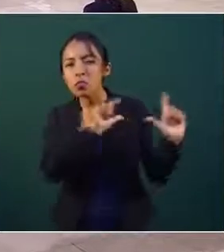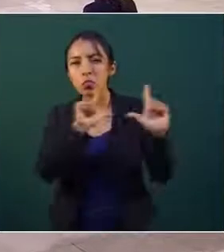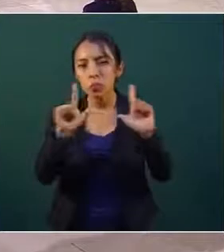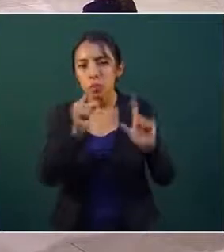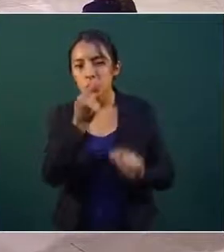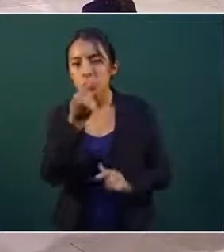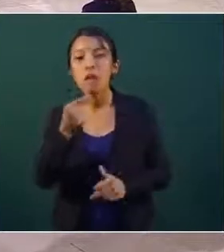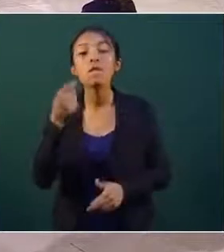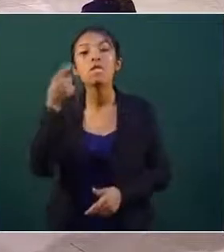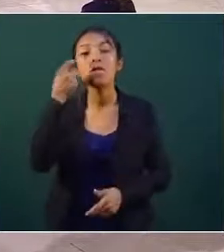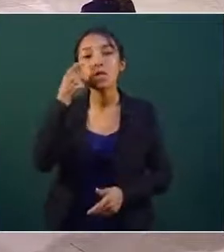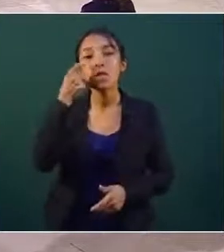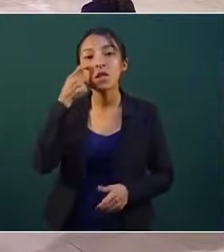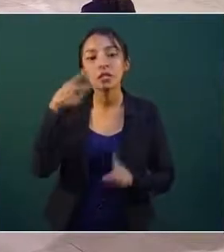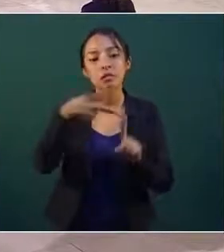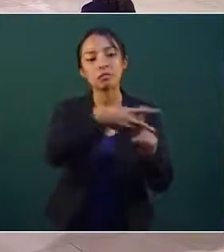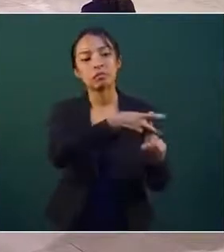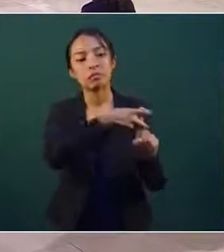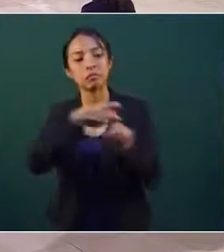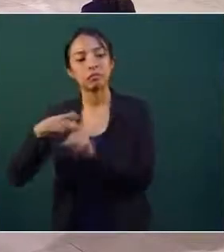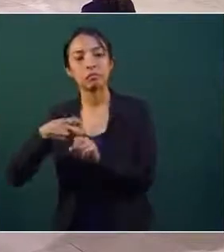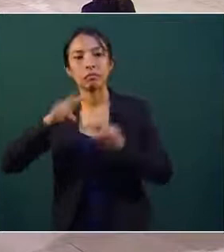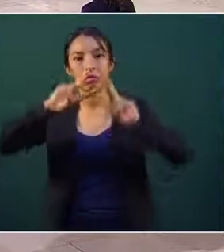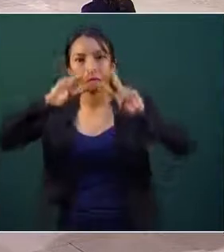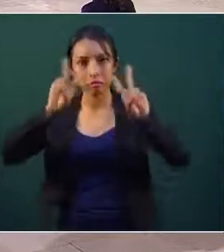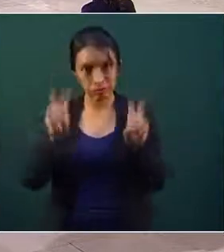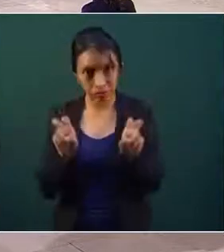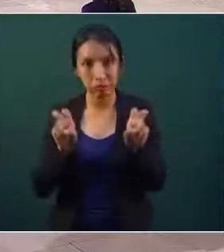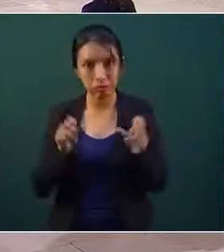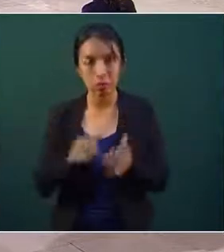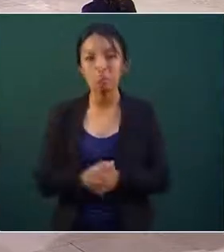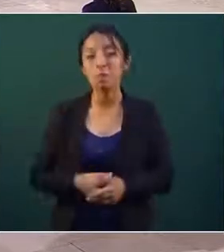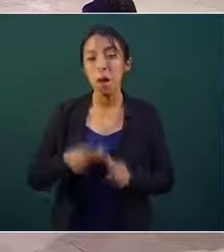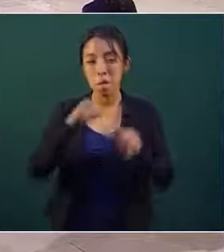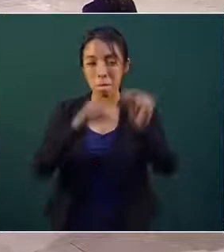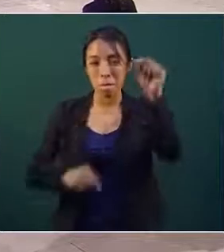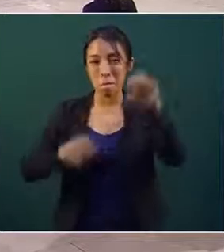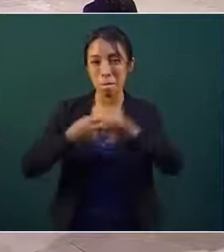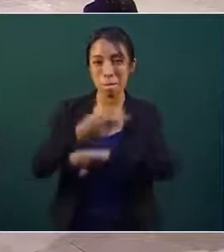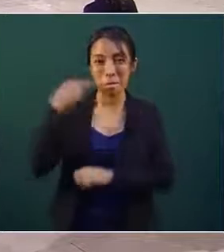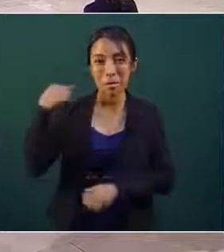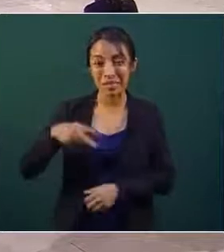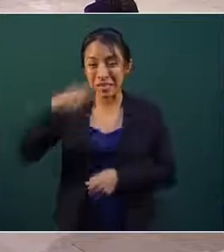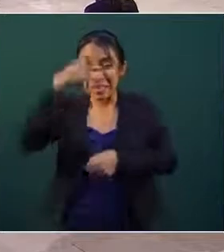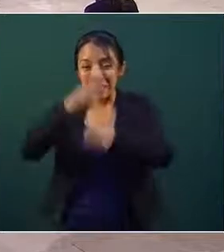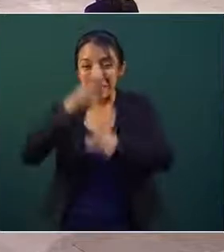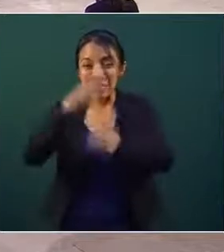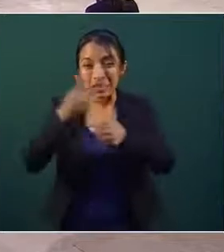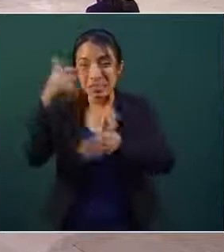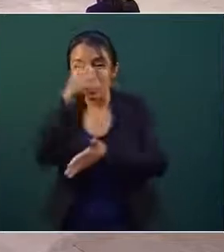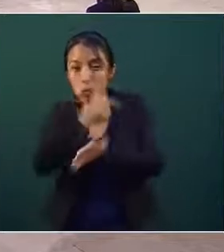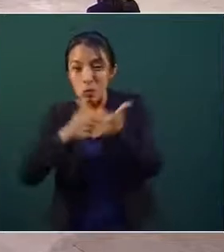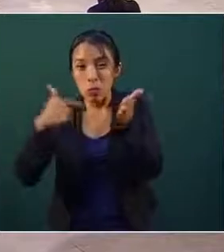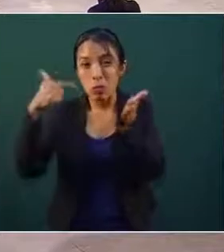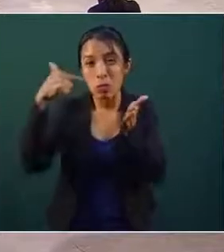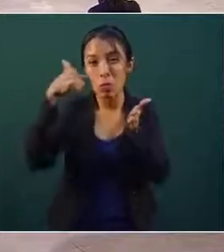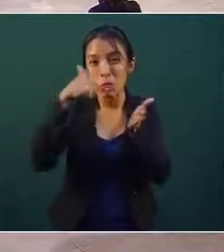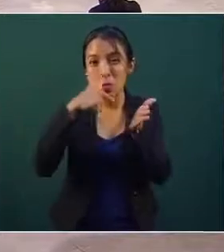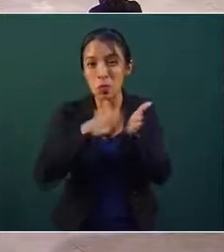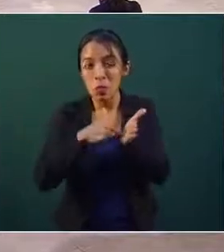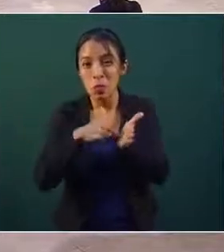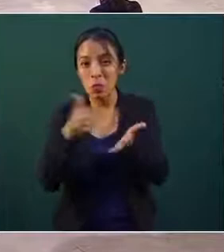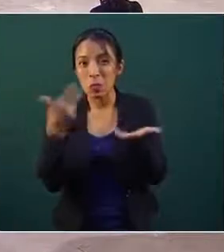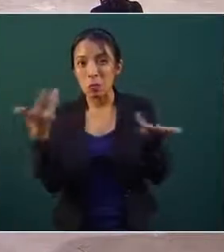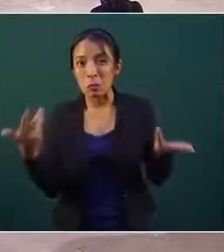al secuestro, Veracruz ocupa el 2º lugar con respecto a la media nacional.